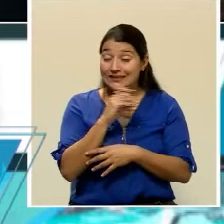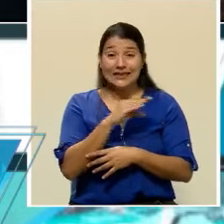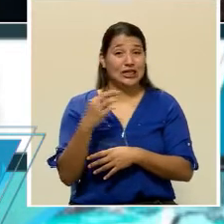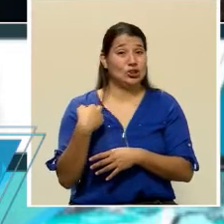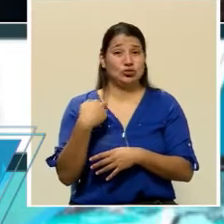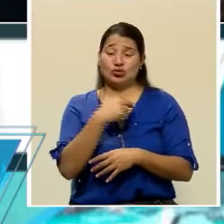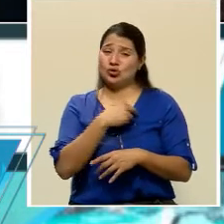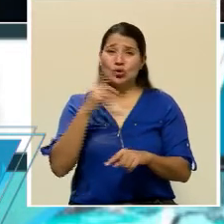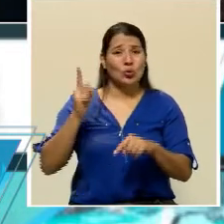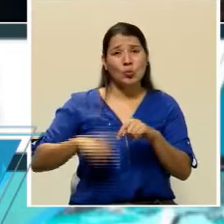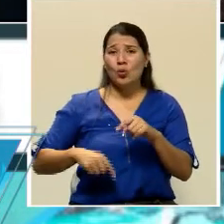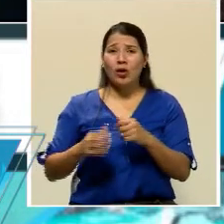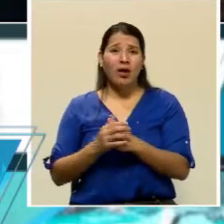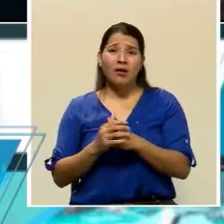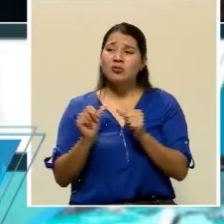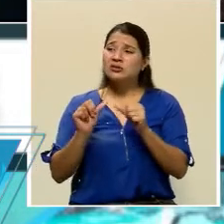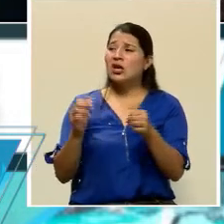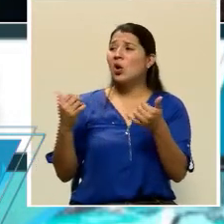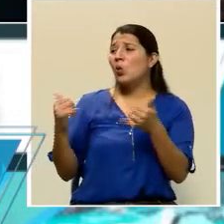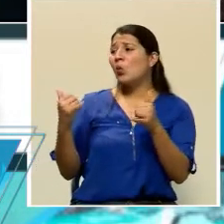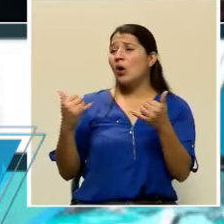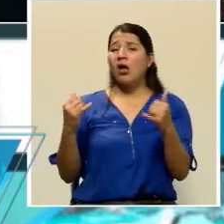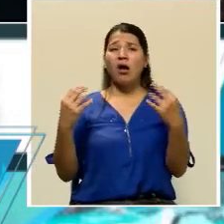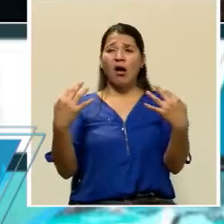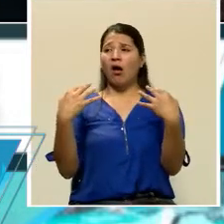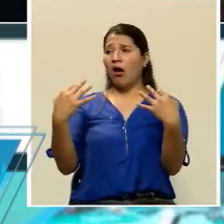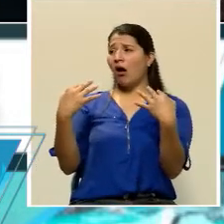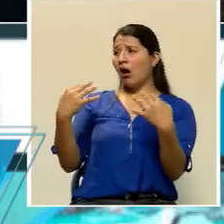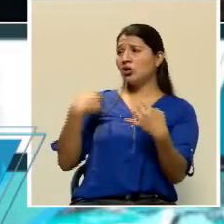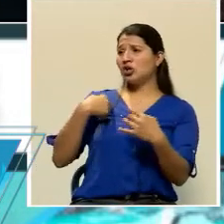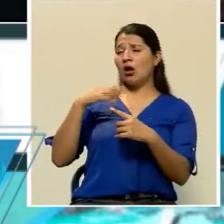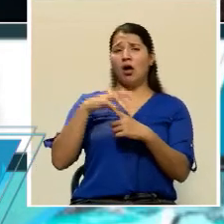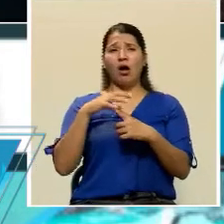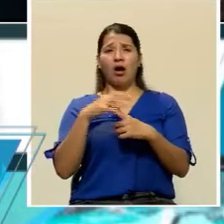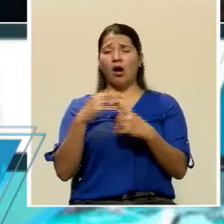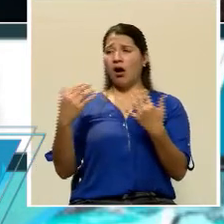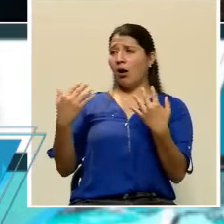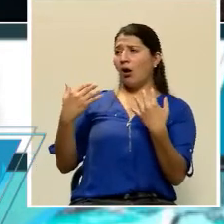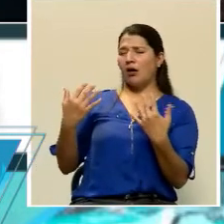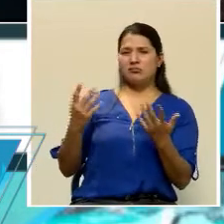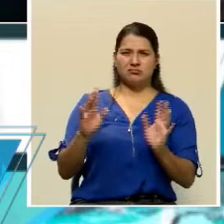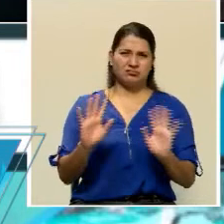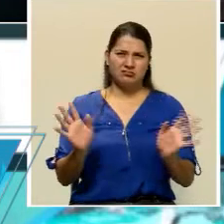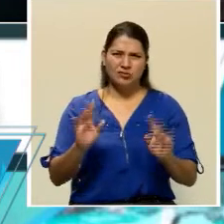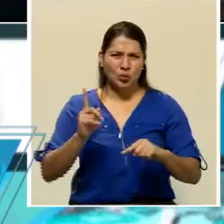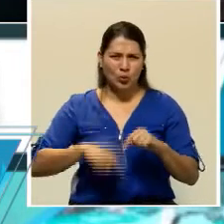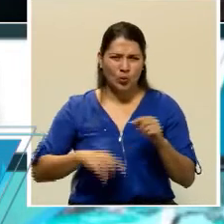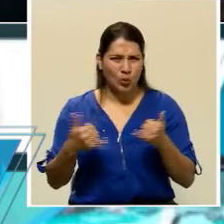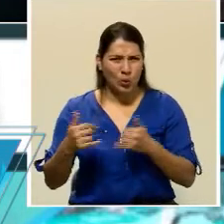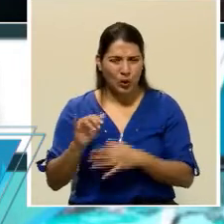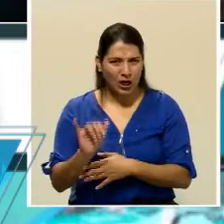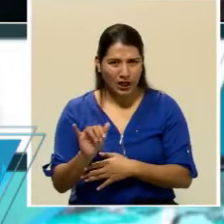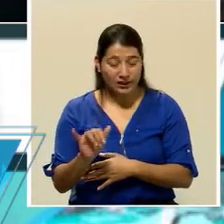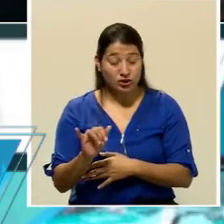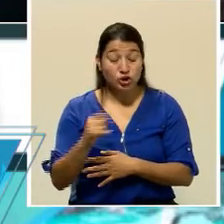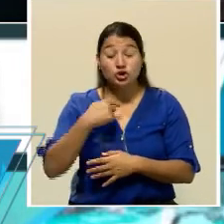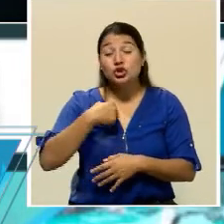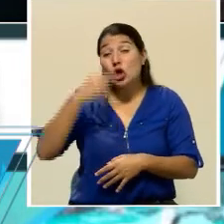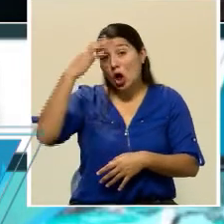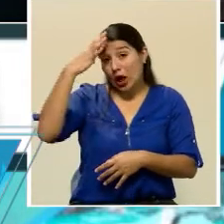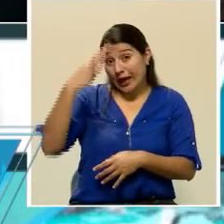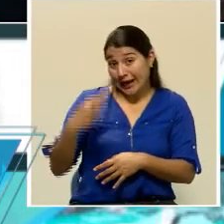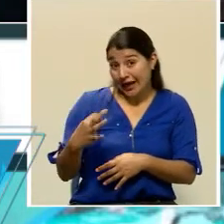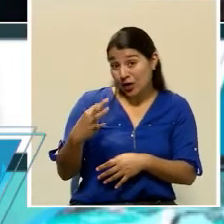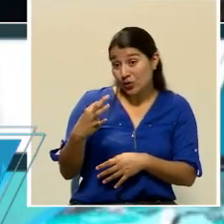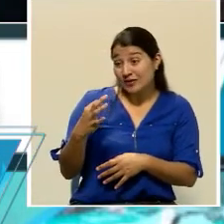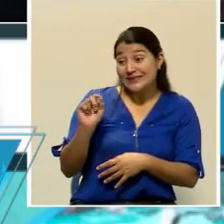estar jugando a la politiquería. Pienso, y lo he venido reiterando, que si en algo ha fallado